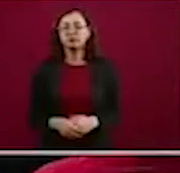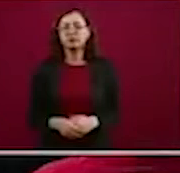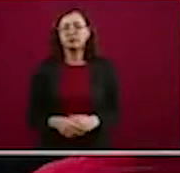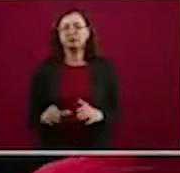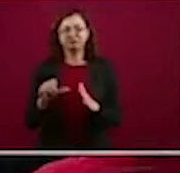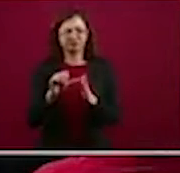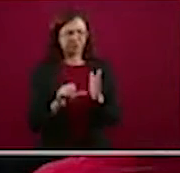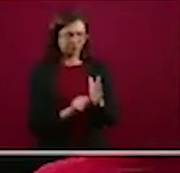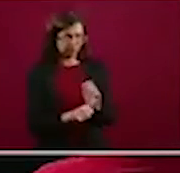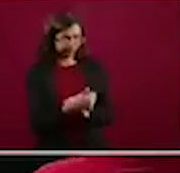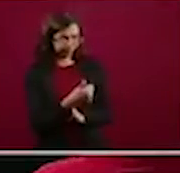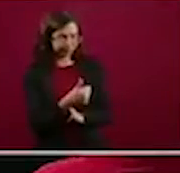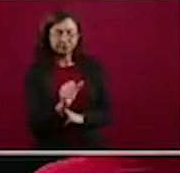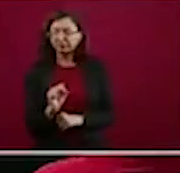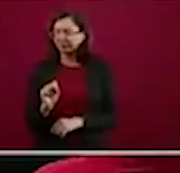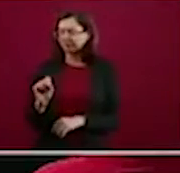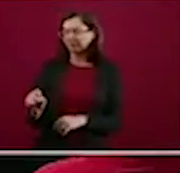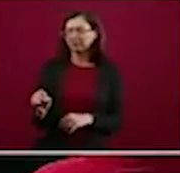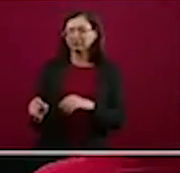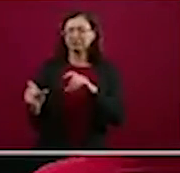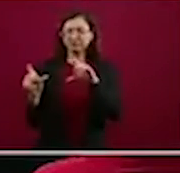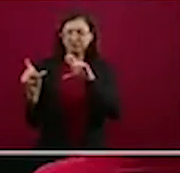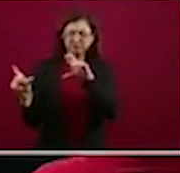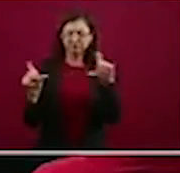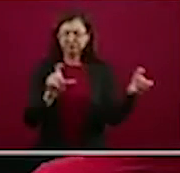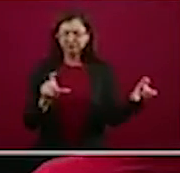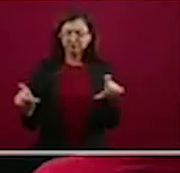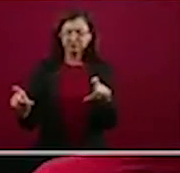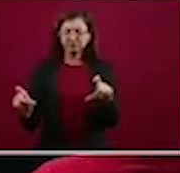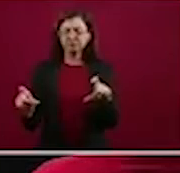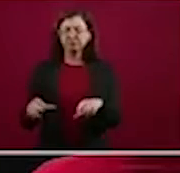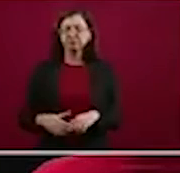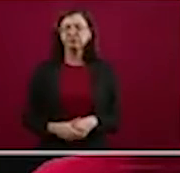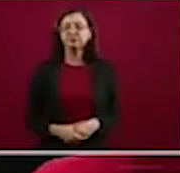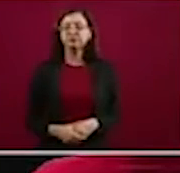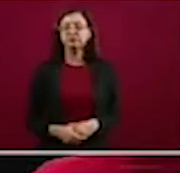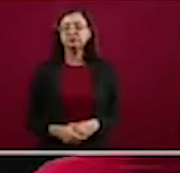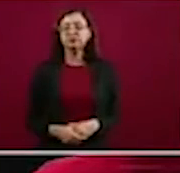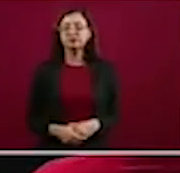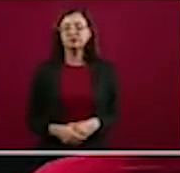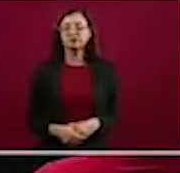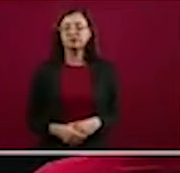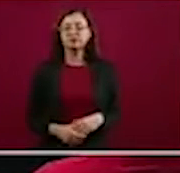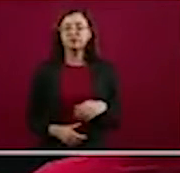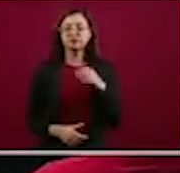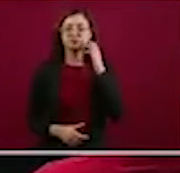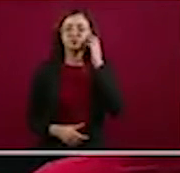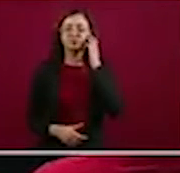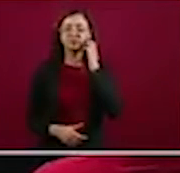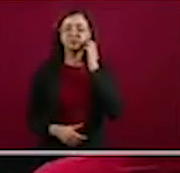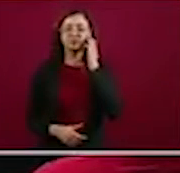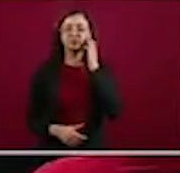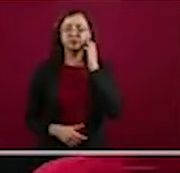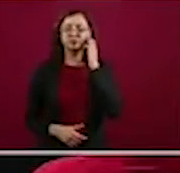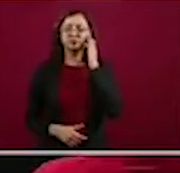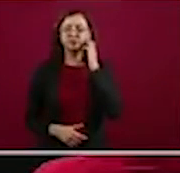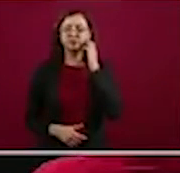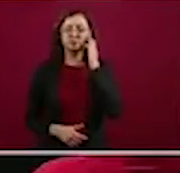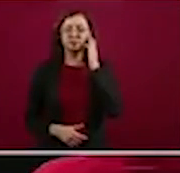el presidente andrés manuel lópez obrador cuestionó a quienes condicionan la ayuda que brinda el gobierno de mexico a evo morales